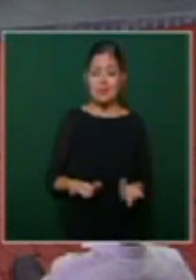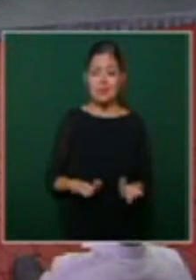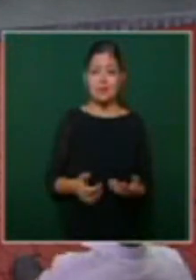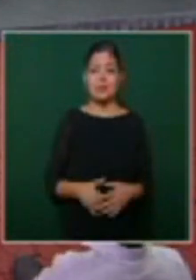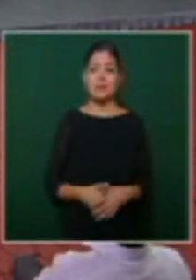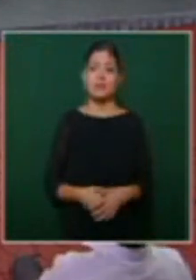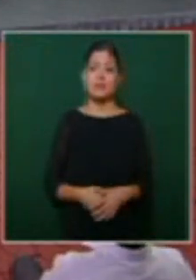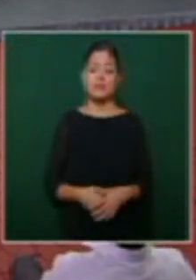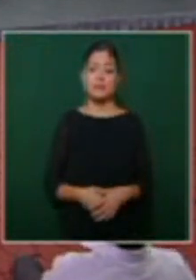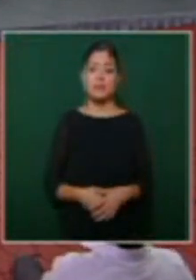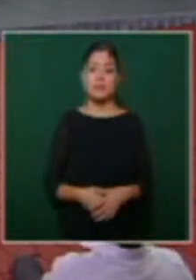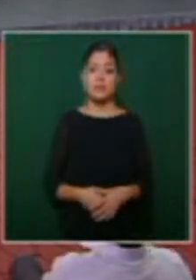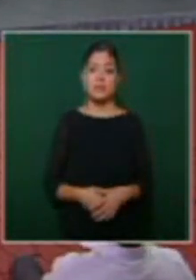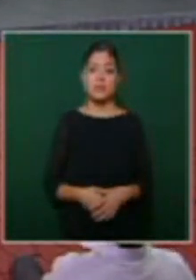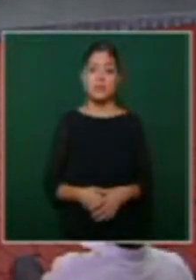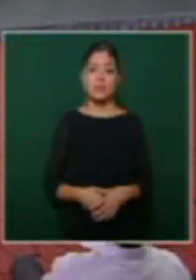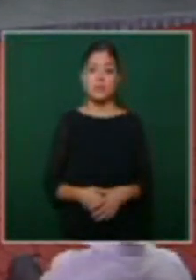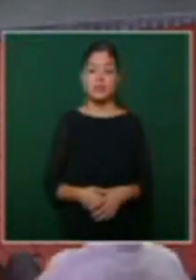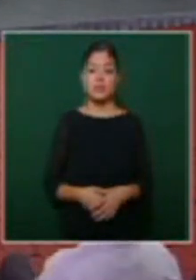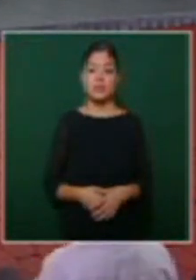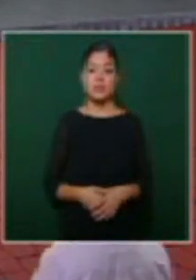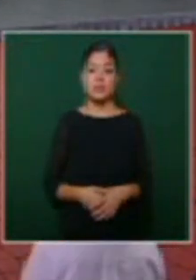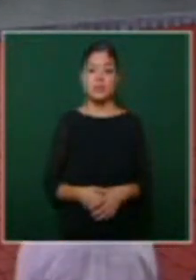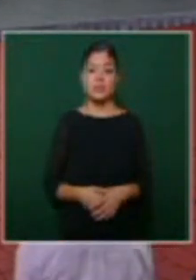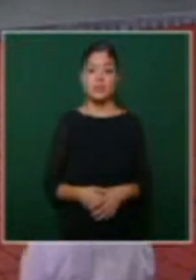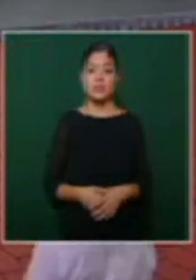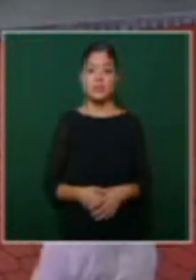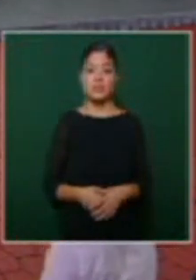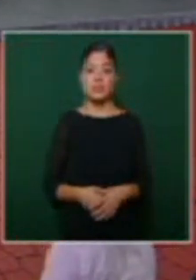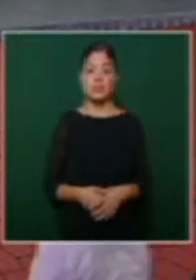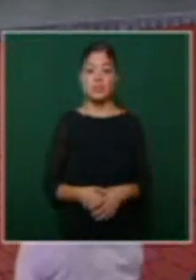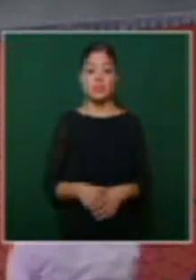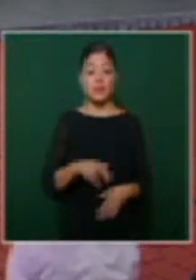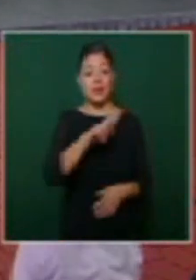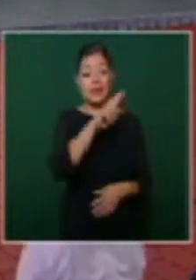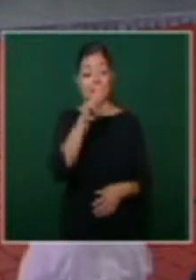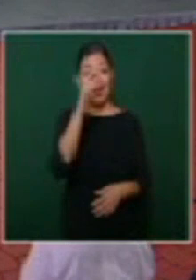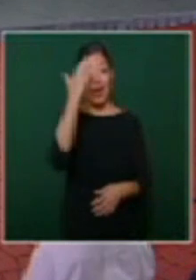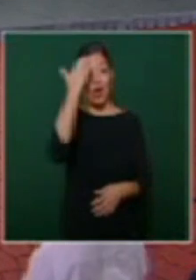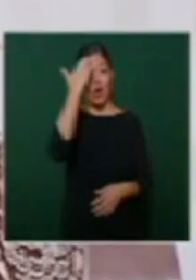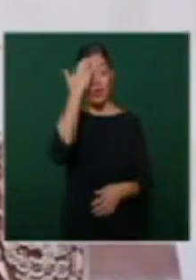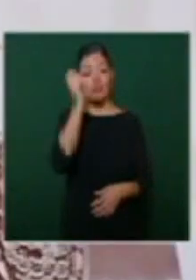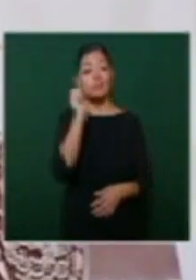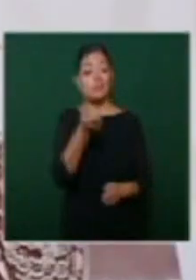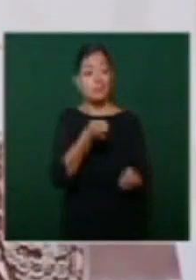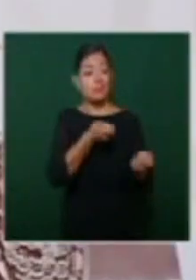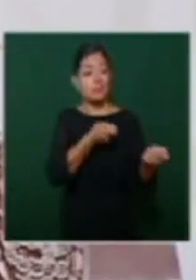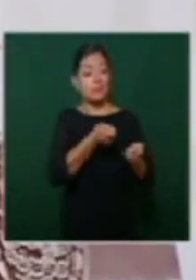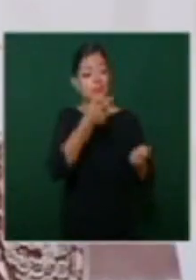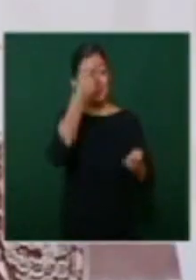partidos políticos como el PRI y el PRD. Oye, a propósito,